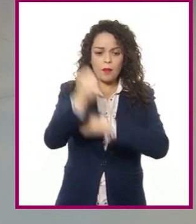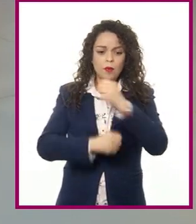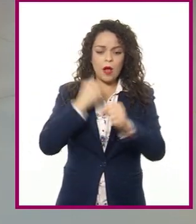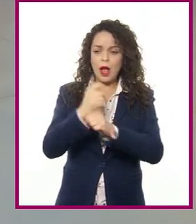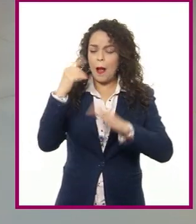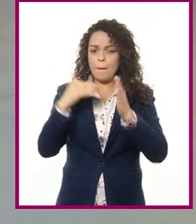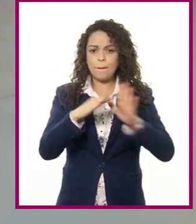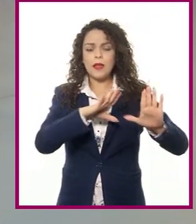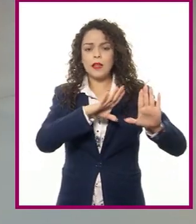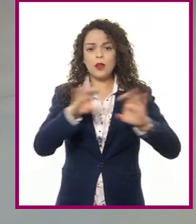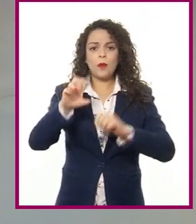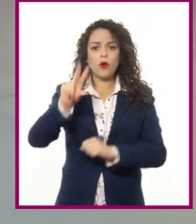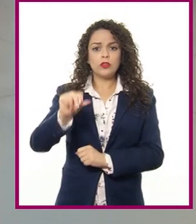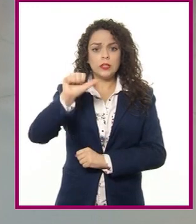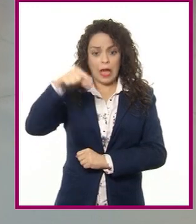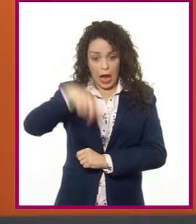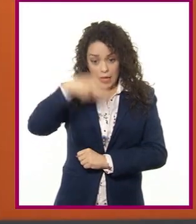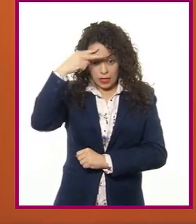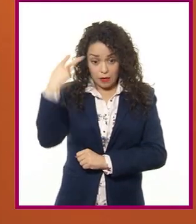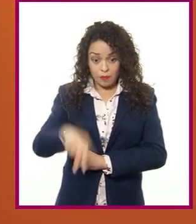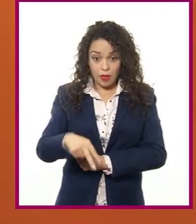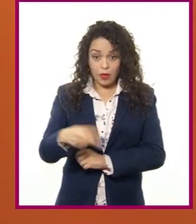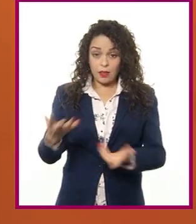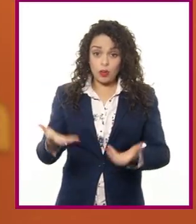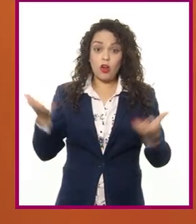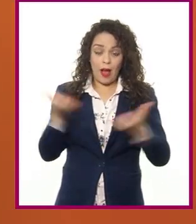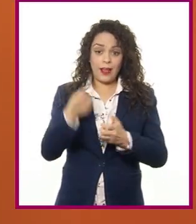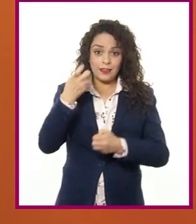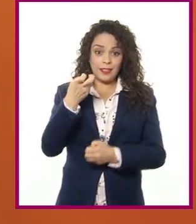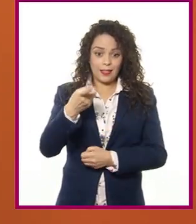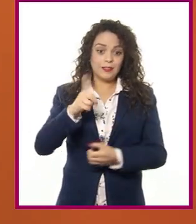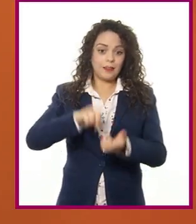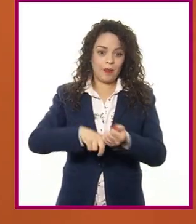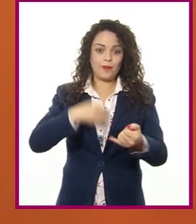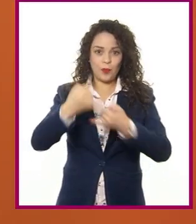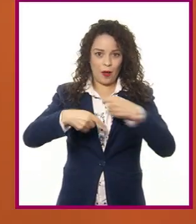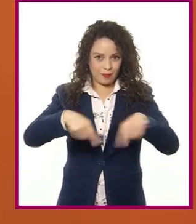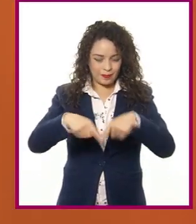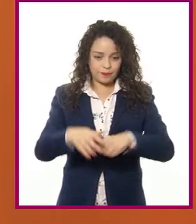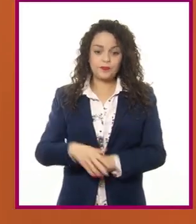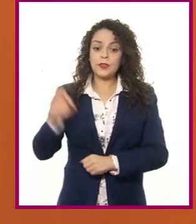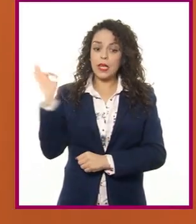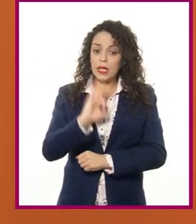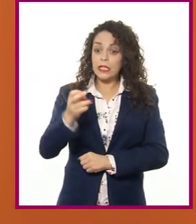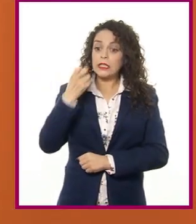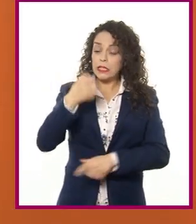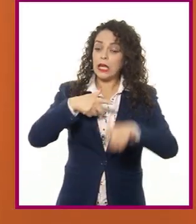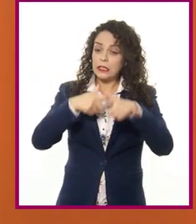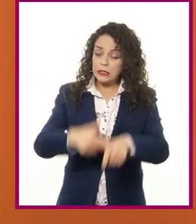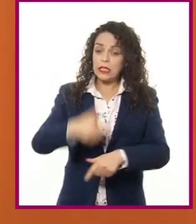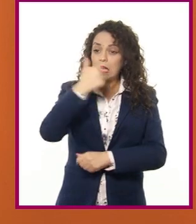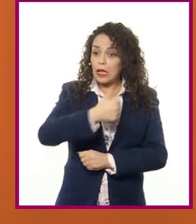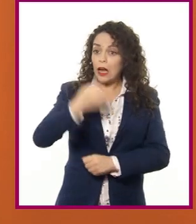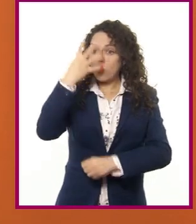1986 se llevó a cabo en México. Suponiendo que este torneo se siga jugando cada 4